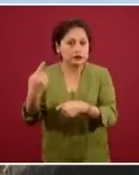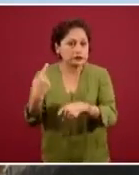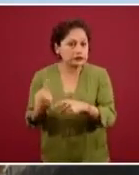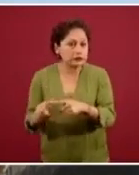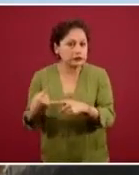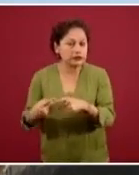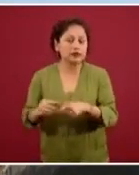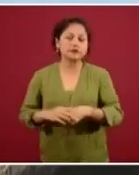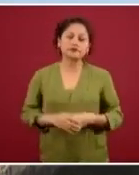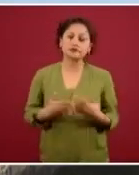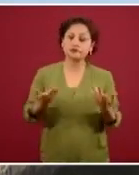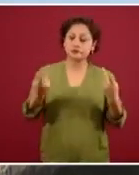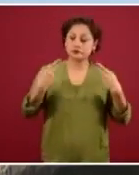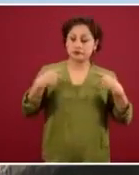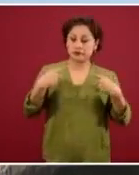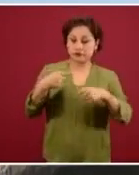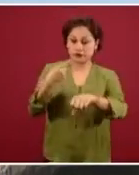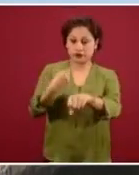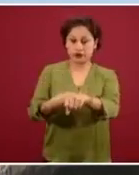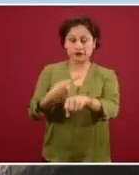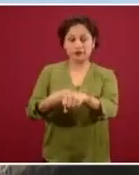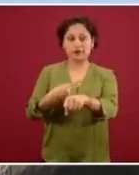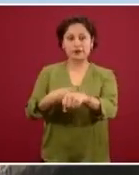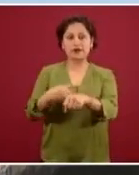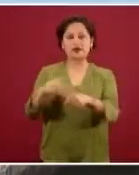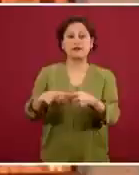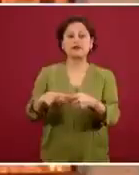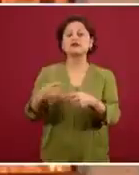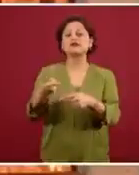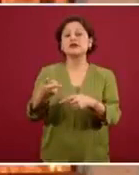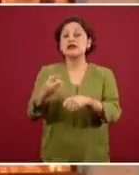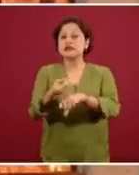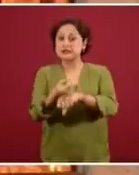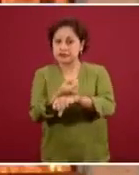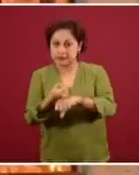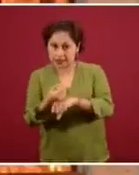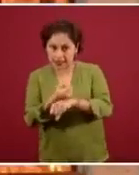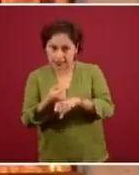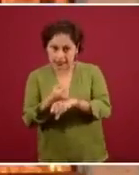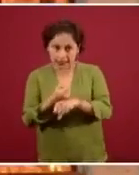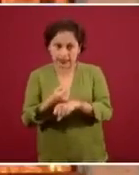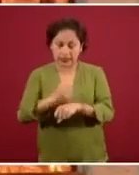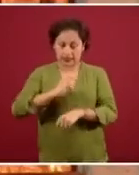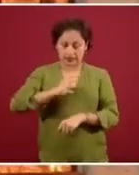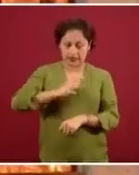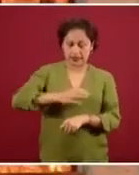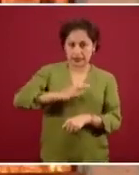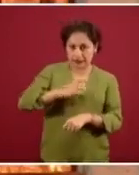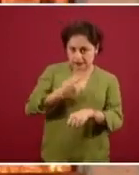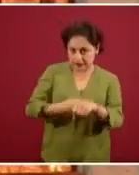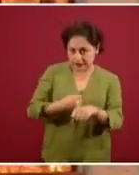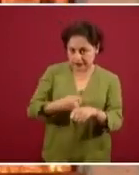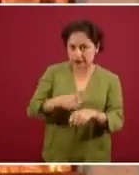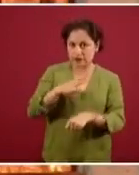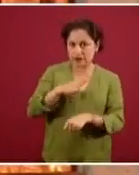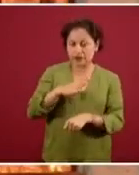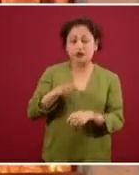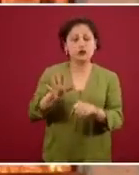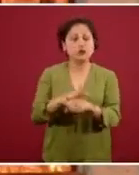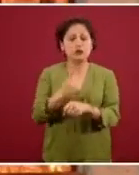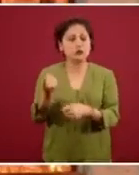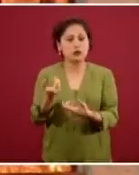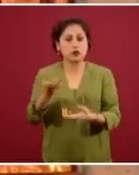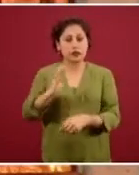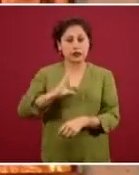pacientes con enfermedades hemato-oncológicas. Estos pacientes han perdido la función de un tejido, que